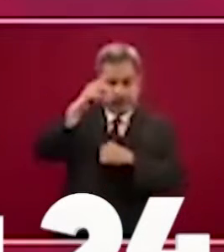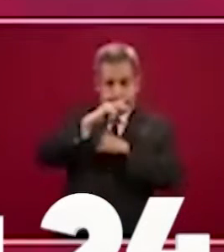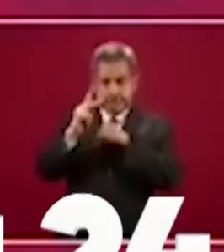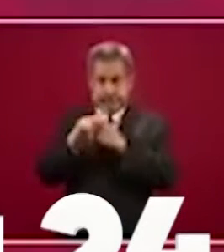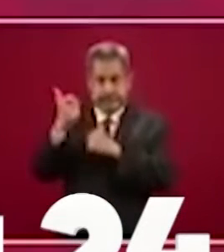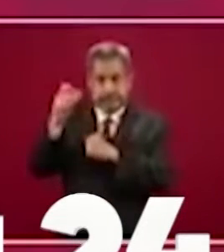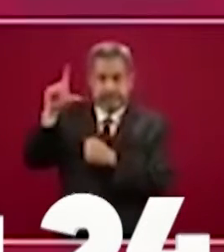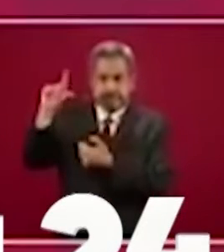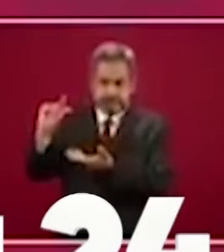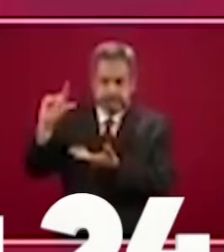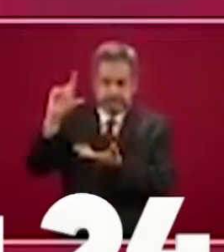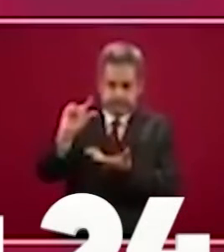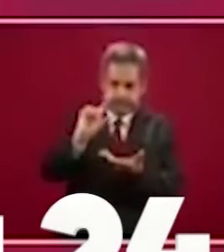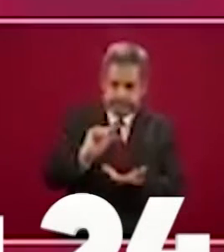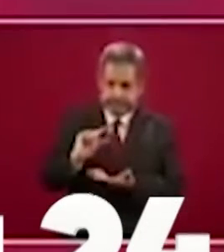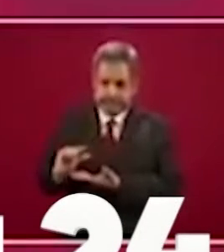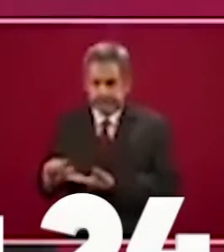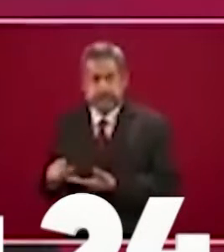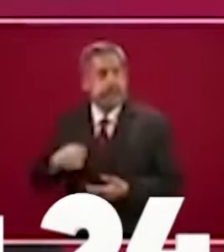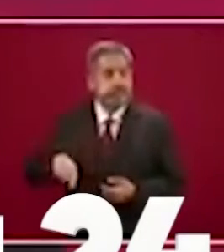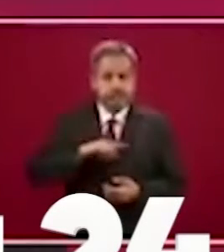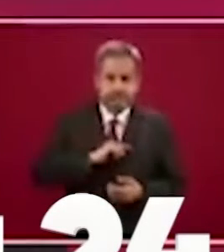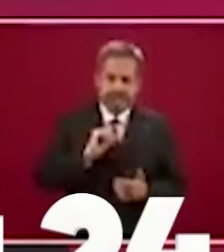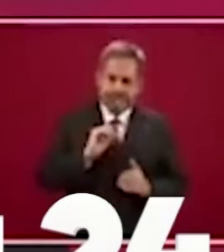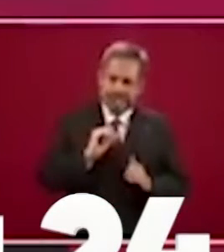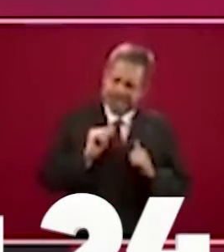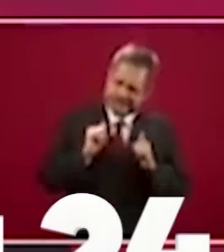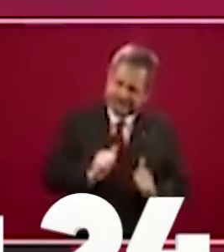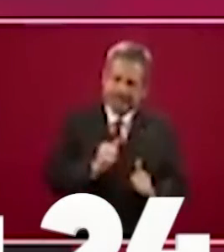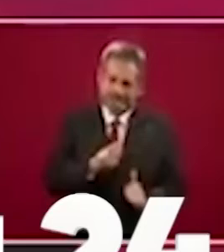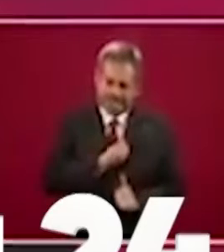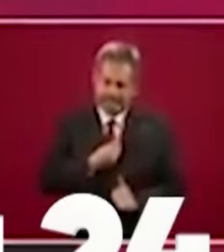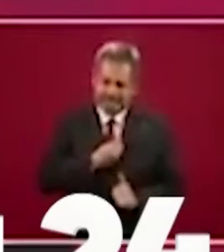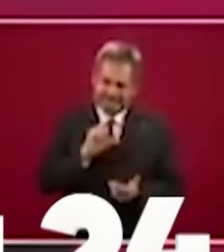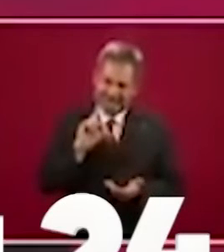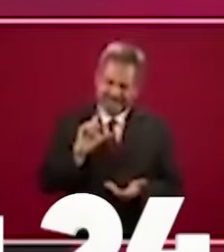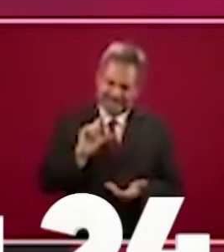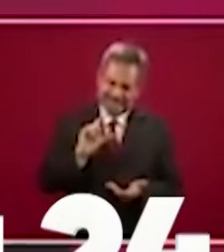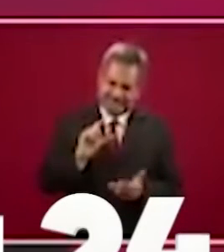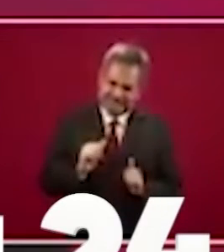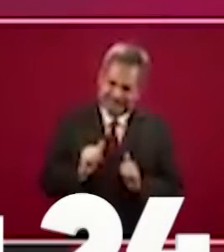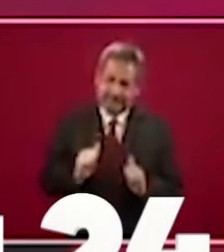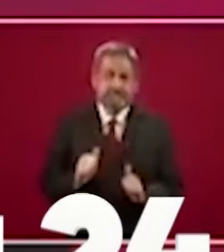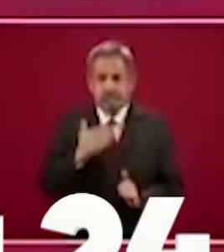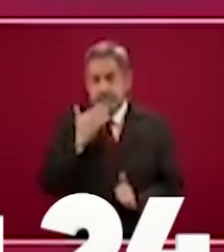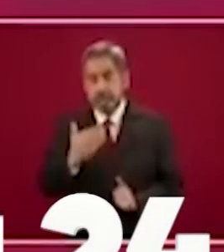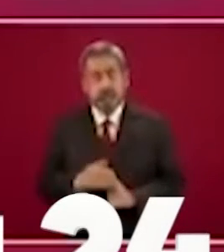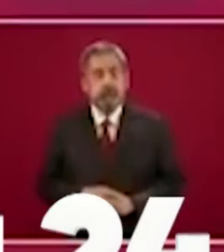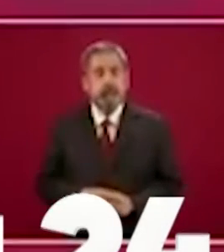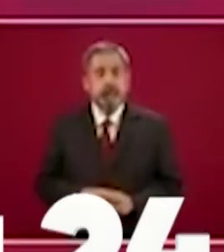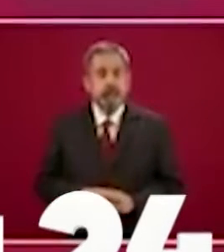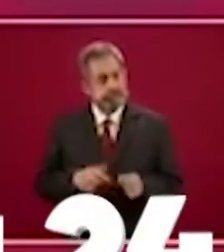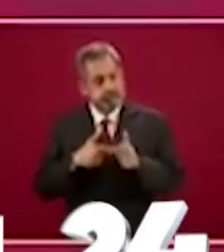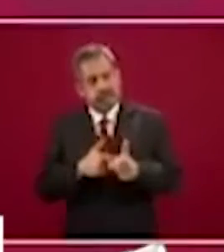Gándara impidió a las fiscales antisecuestros y antifeminicidios pues acudir al pleno legislativo a recibir